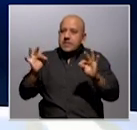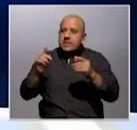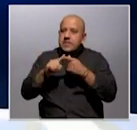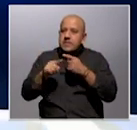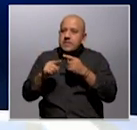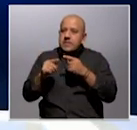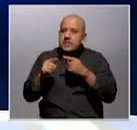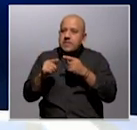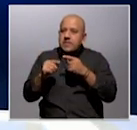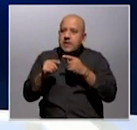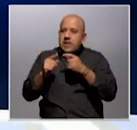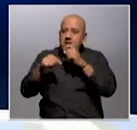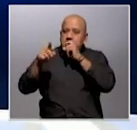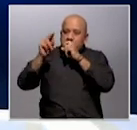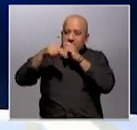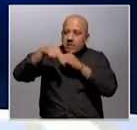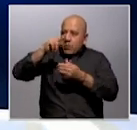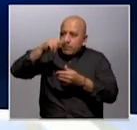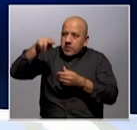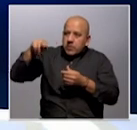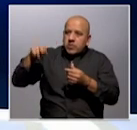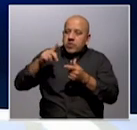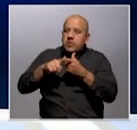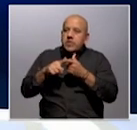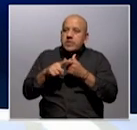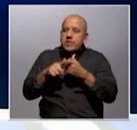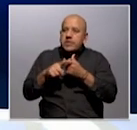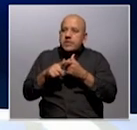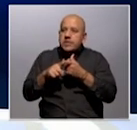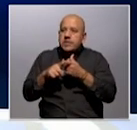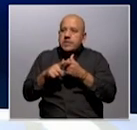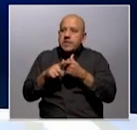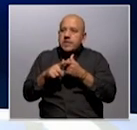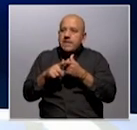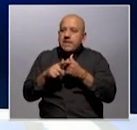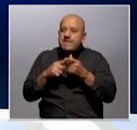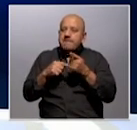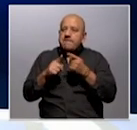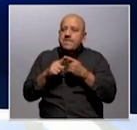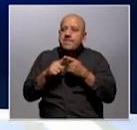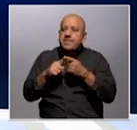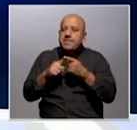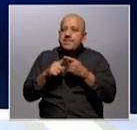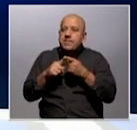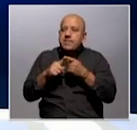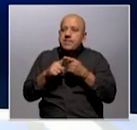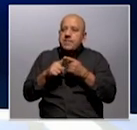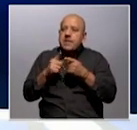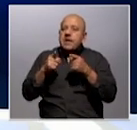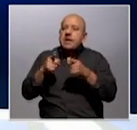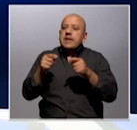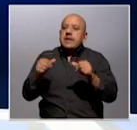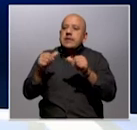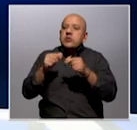allá de todas sus pinturas hablando ya desde su el como autor y se mandó este